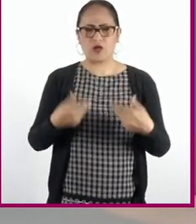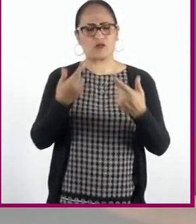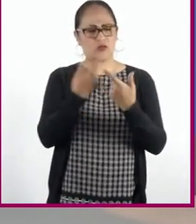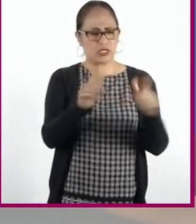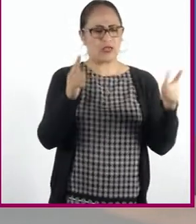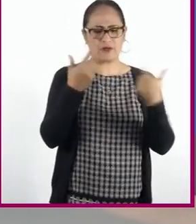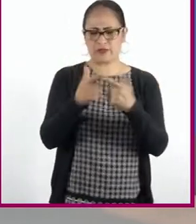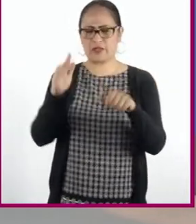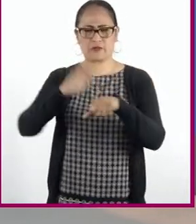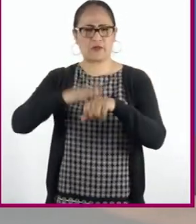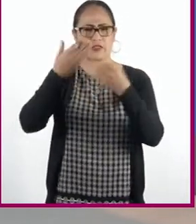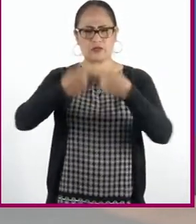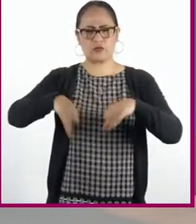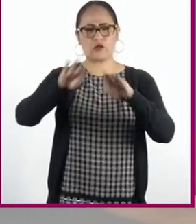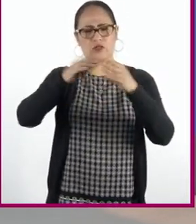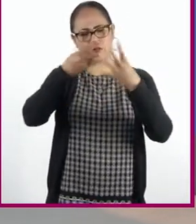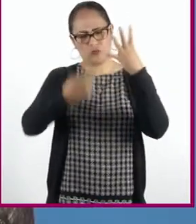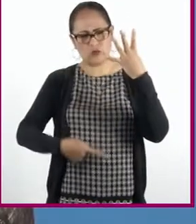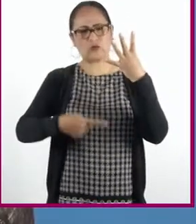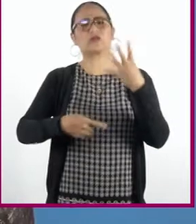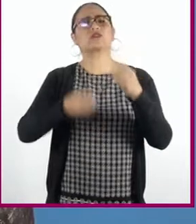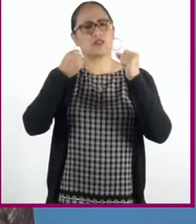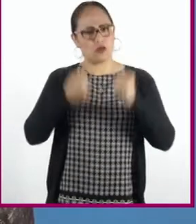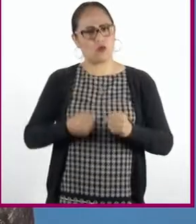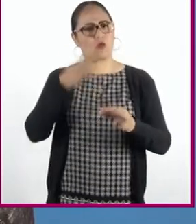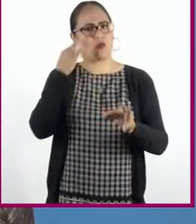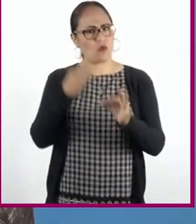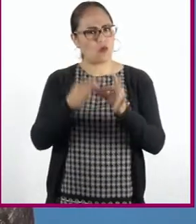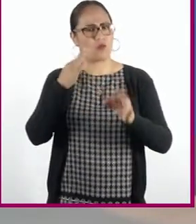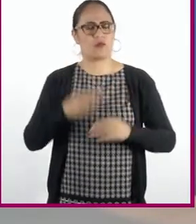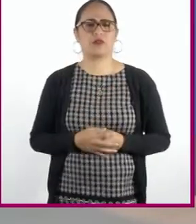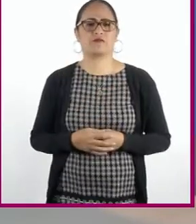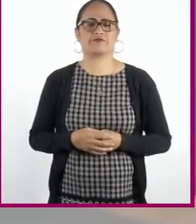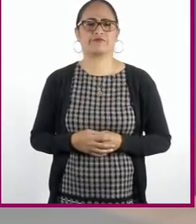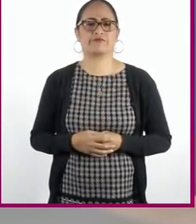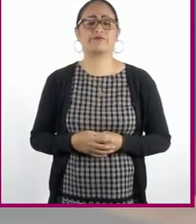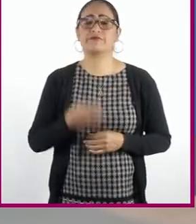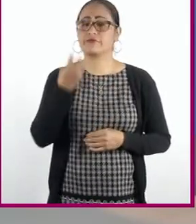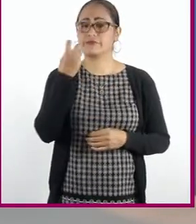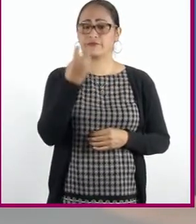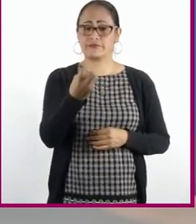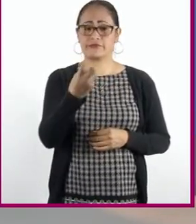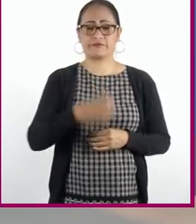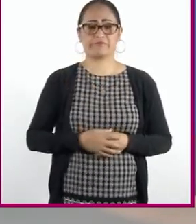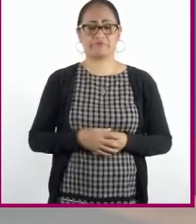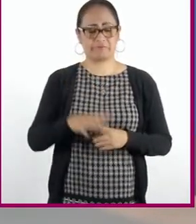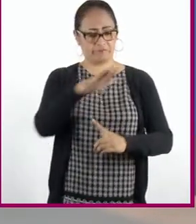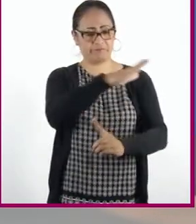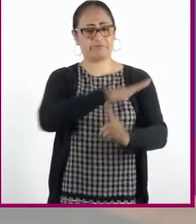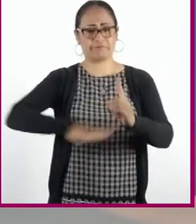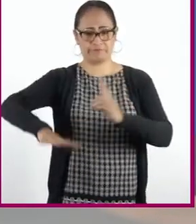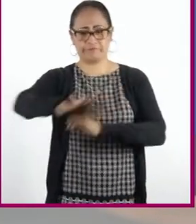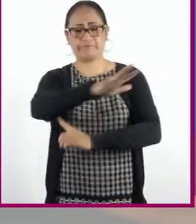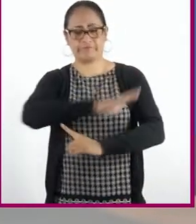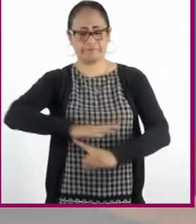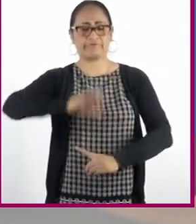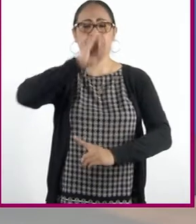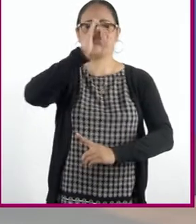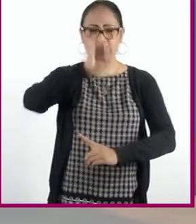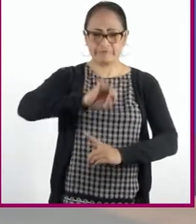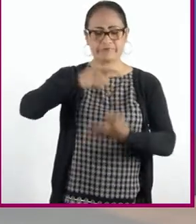libertades fundamentales pueden hacerse efectivos. Todo lo anterior otorga las condiciones idóneas para que se respeten